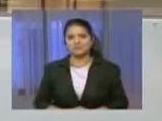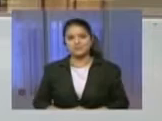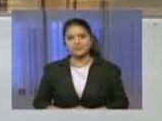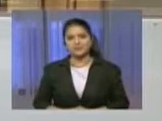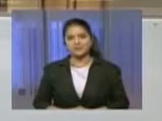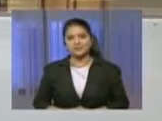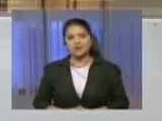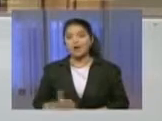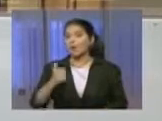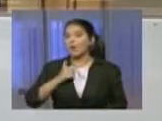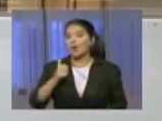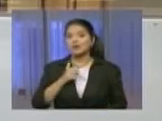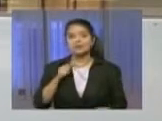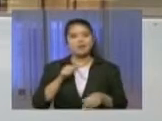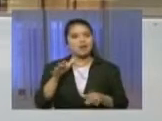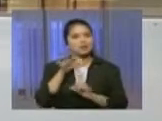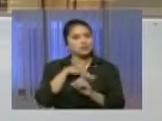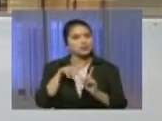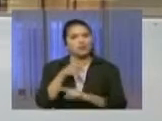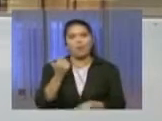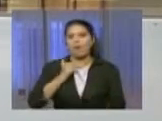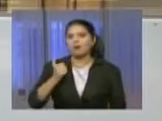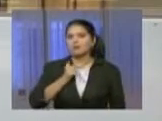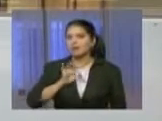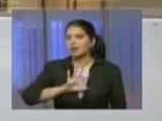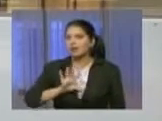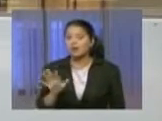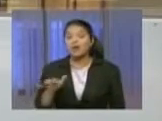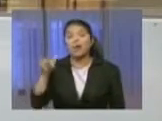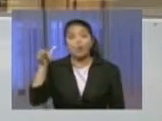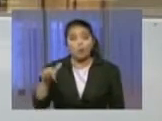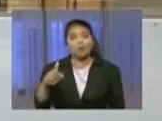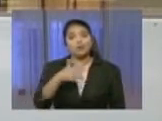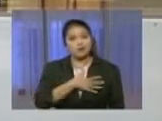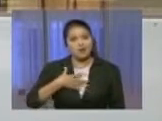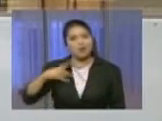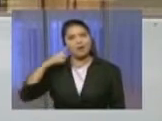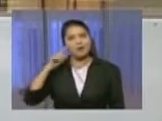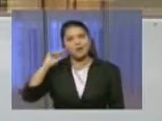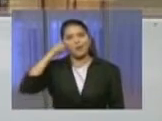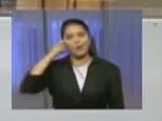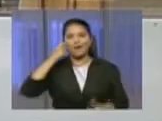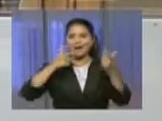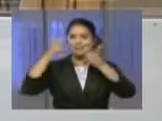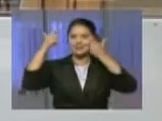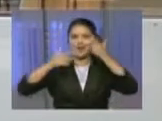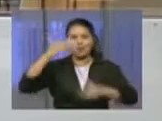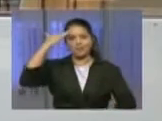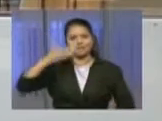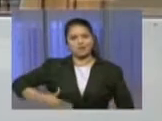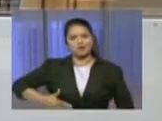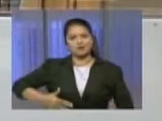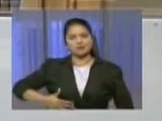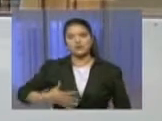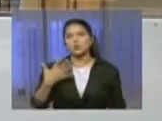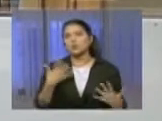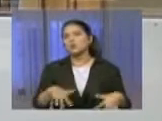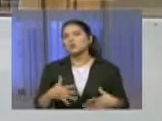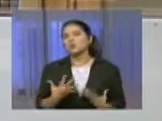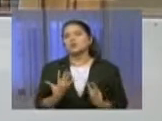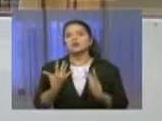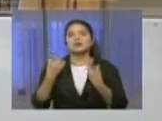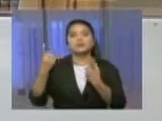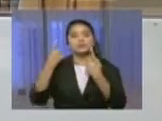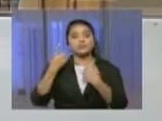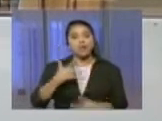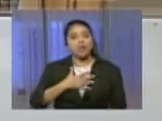en cualquier circunstancia por eso quisimos recordar el Chávez Cadete cuánto sembró en